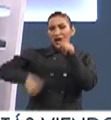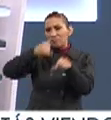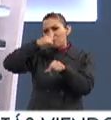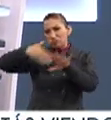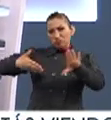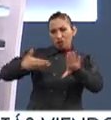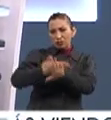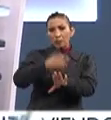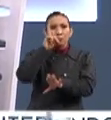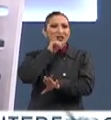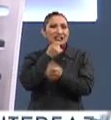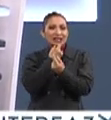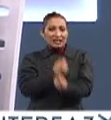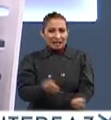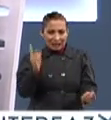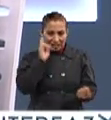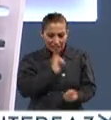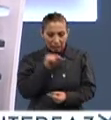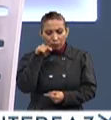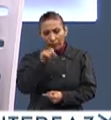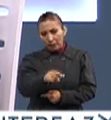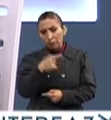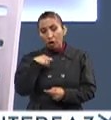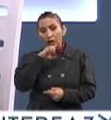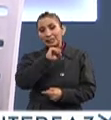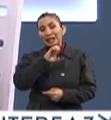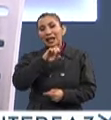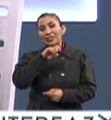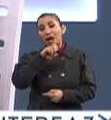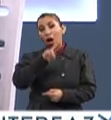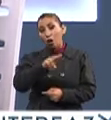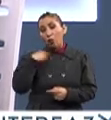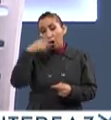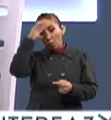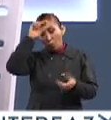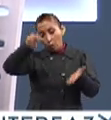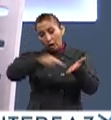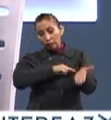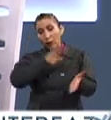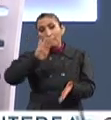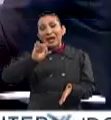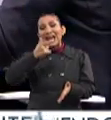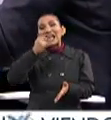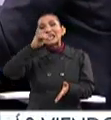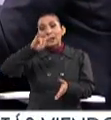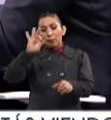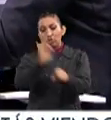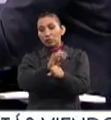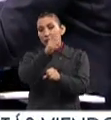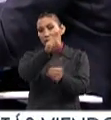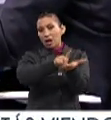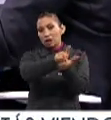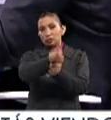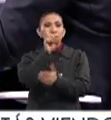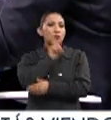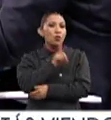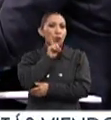Violencia en Contra de las Mujeres y Niñas, precisamente pues la CEDAW, que es una de las convenciones, la Convención de Beijing, protegen este tipo de